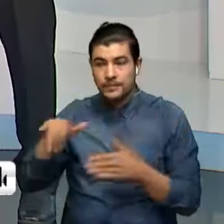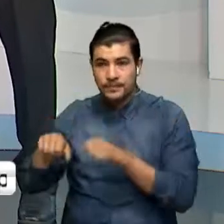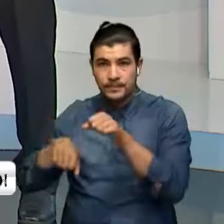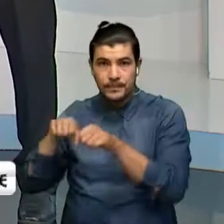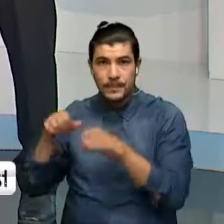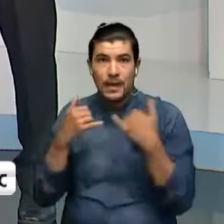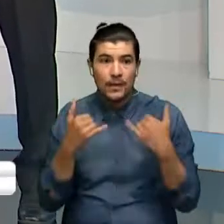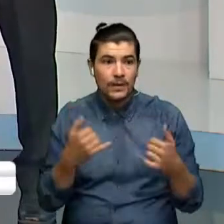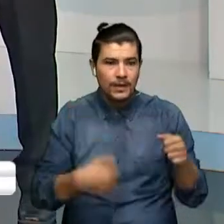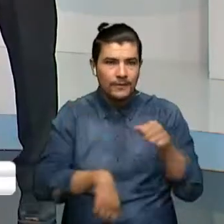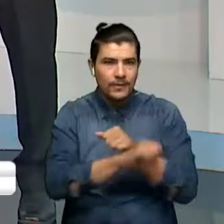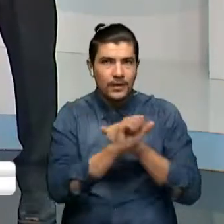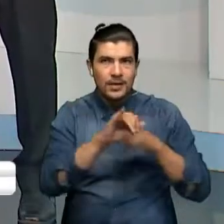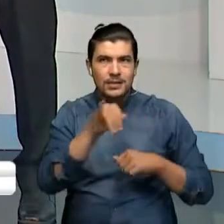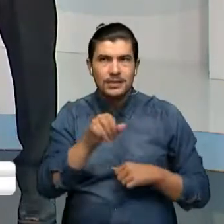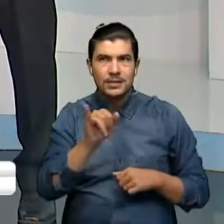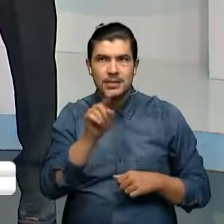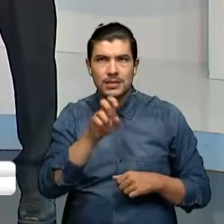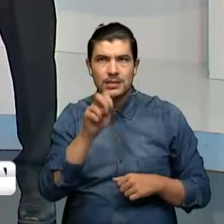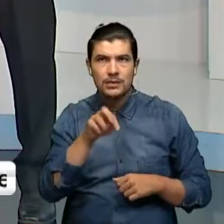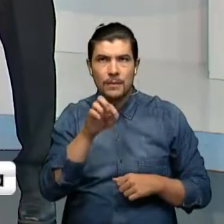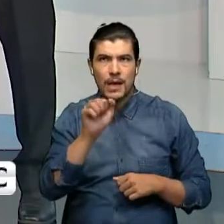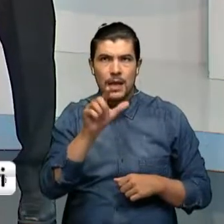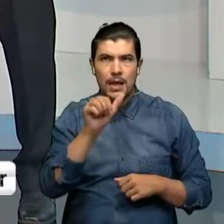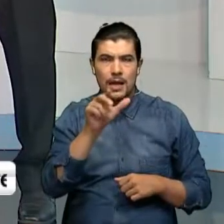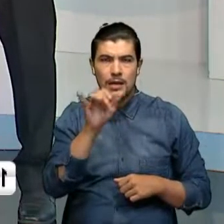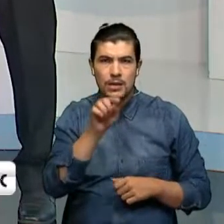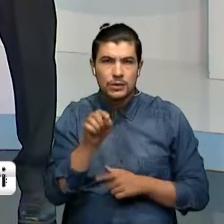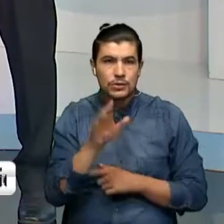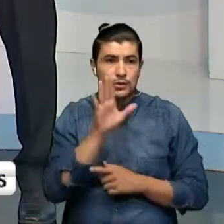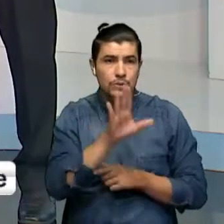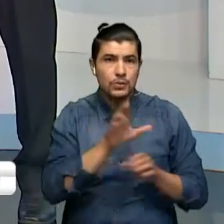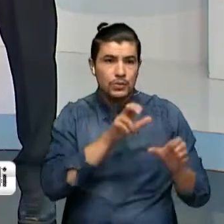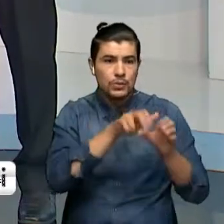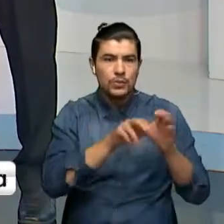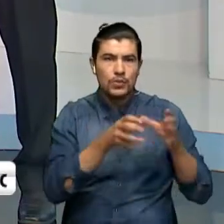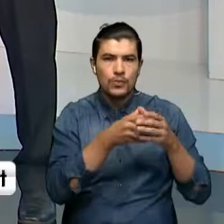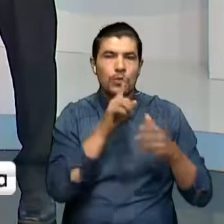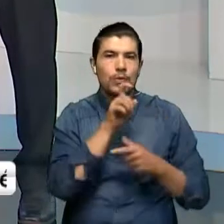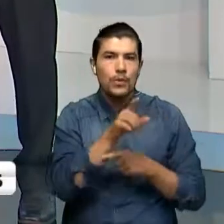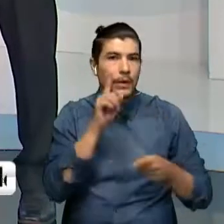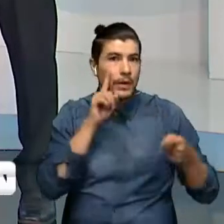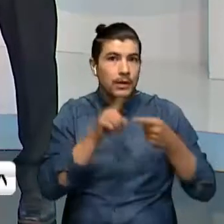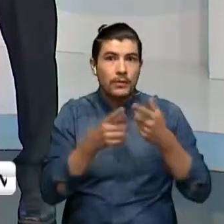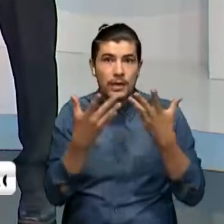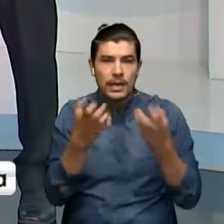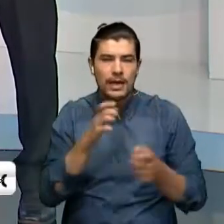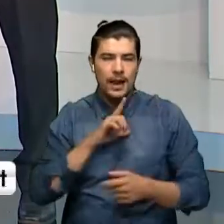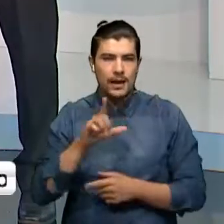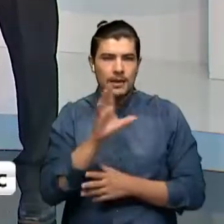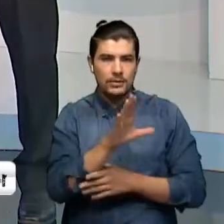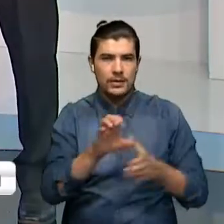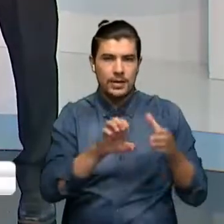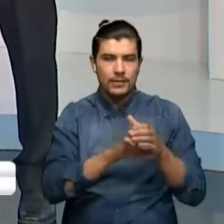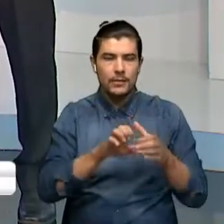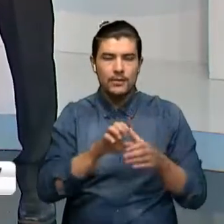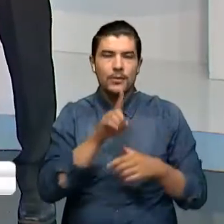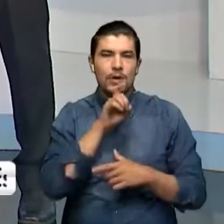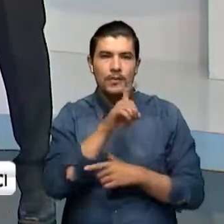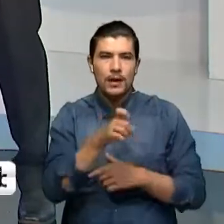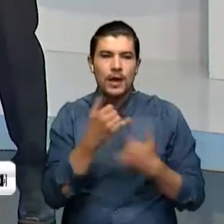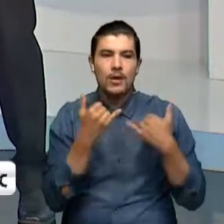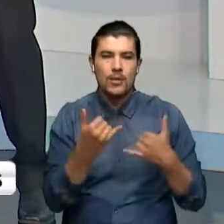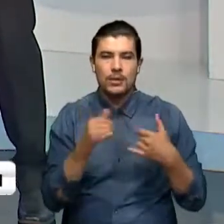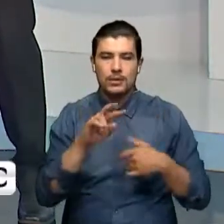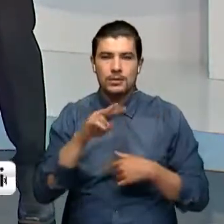hablamos del fútbol porque de jason a palacios es el central que llegó al atlético bucaramanga y que busca ser protagonista del equipo leopard o en la saga